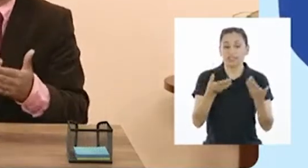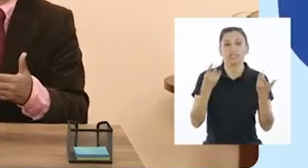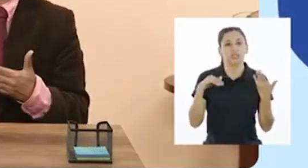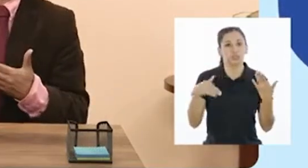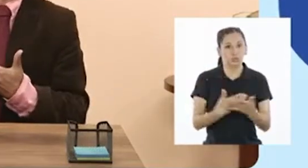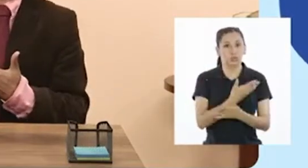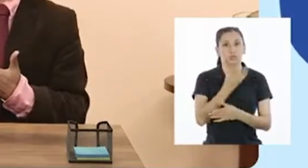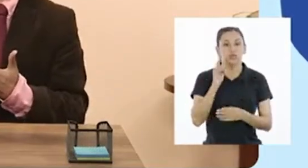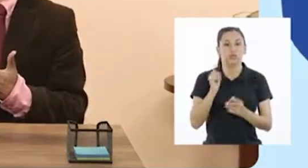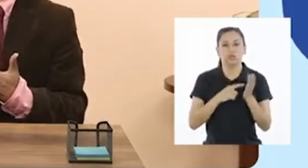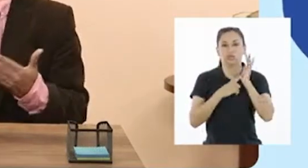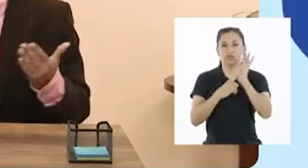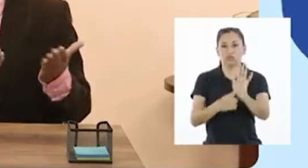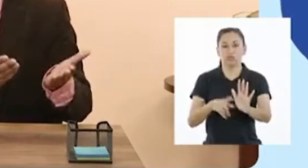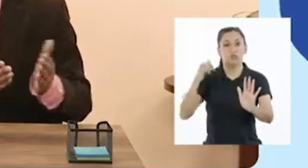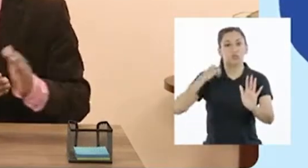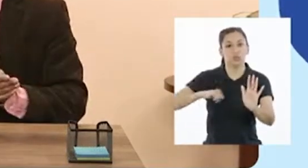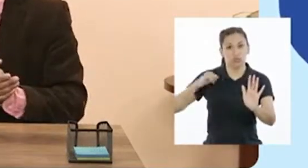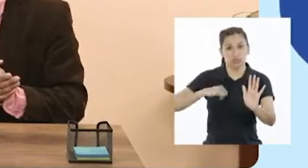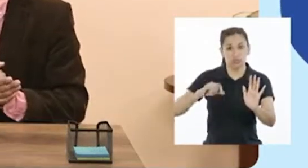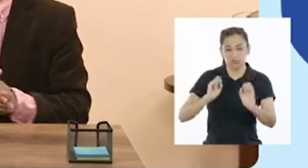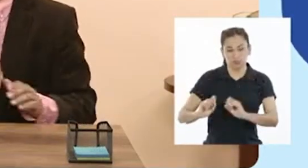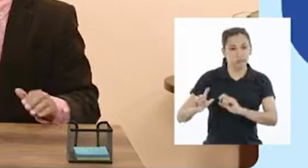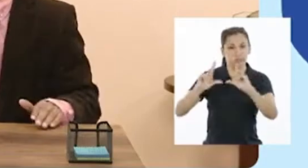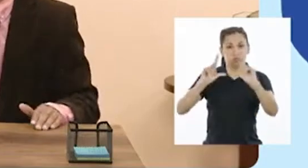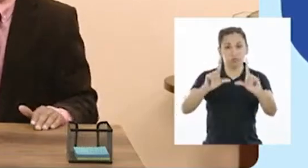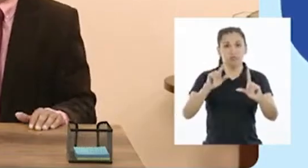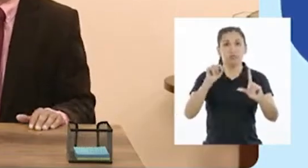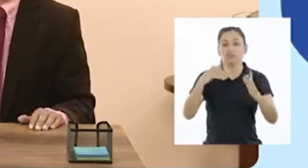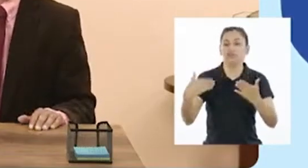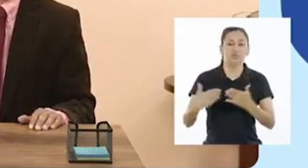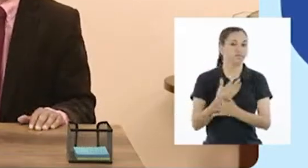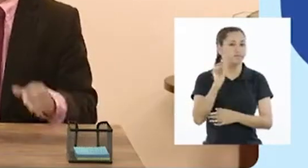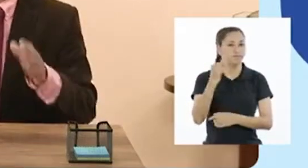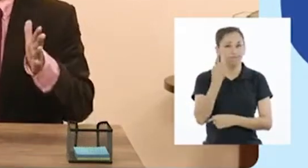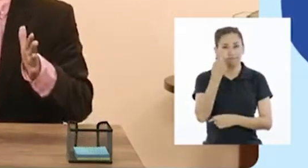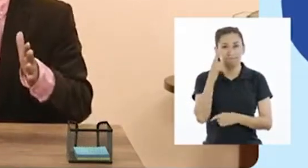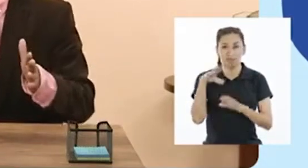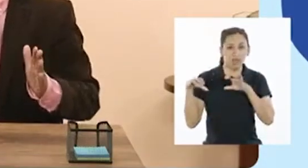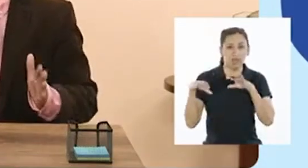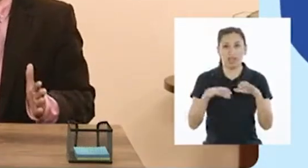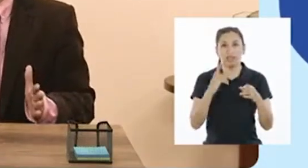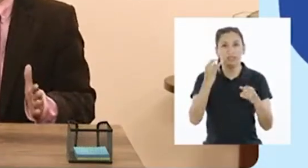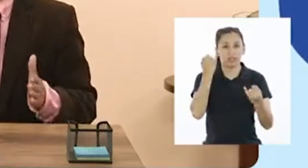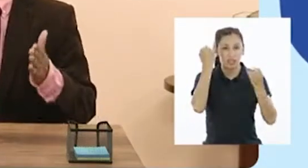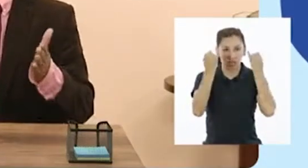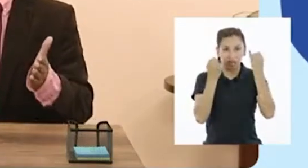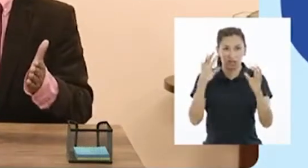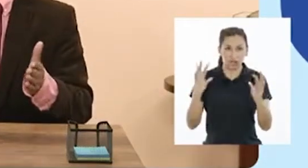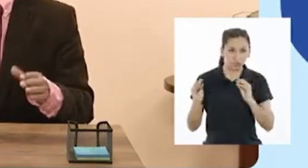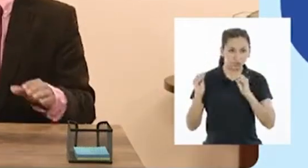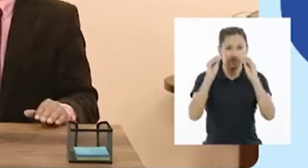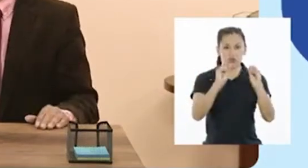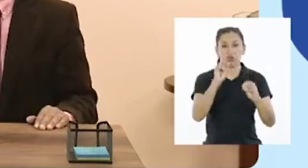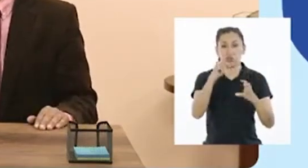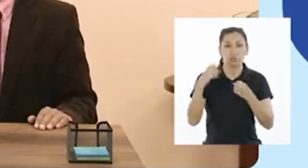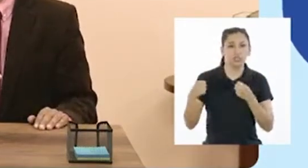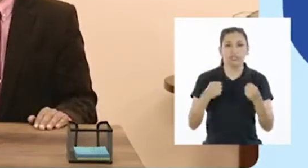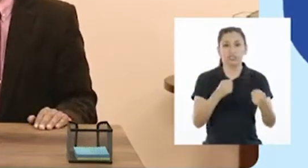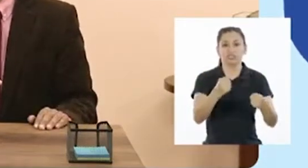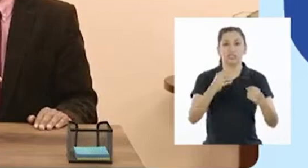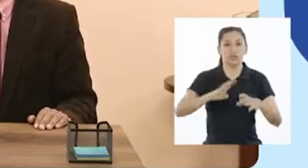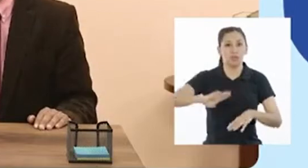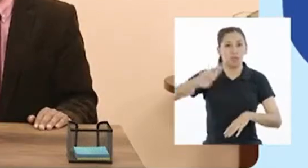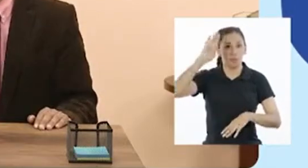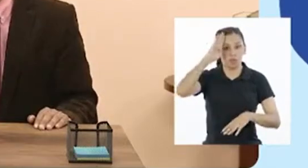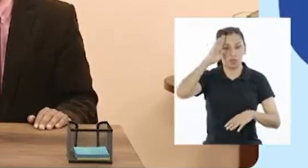surge como nuevo protagonista el municipio y su principal acción fue crear e implementar un sistema